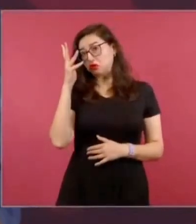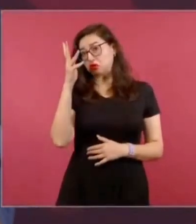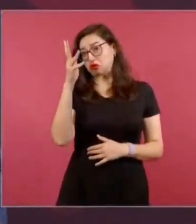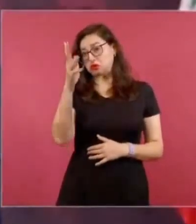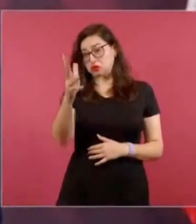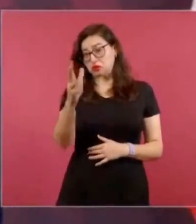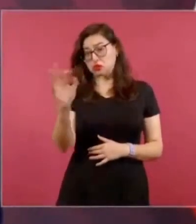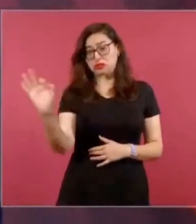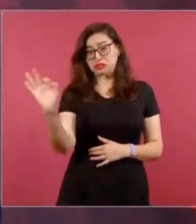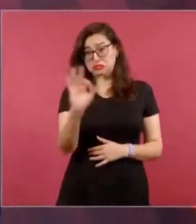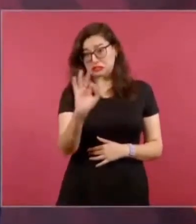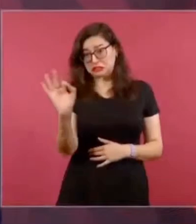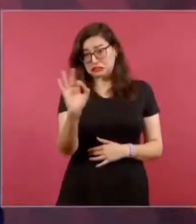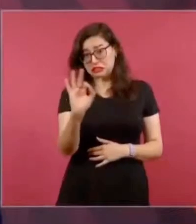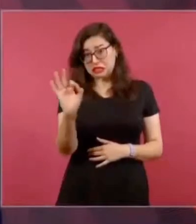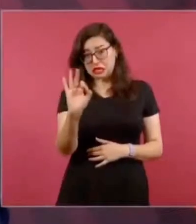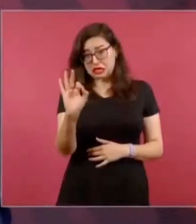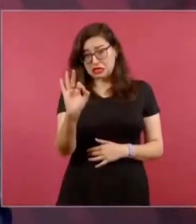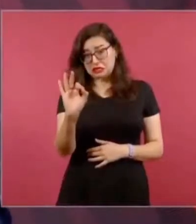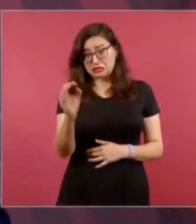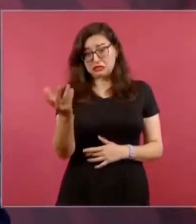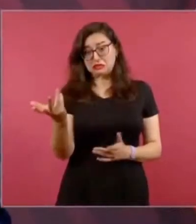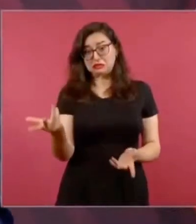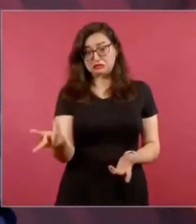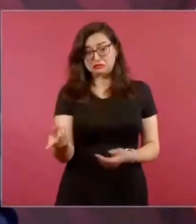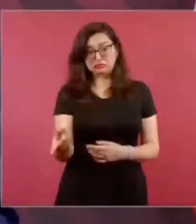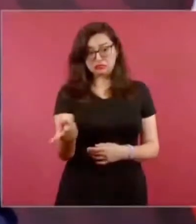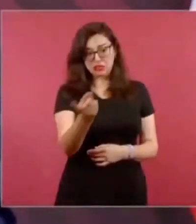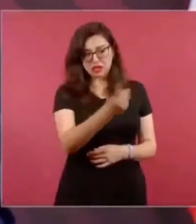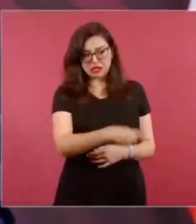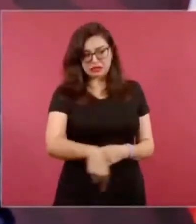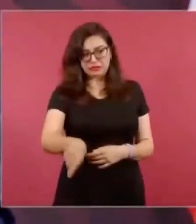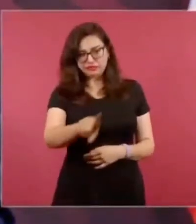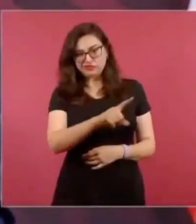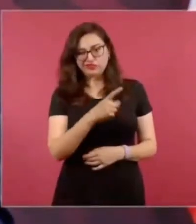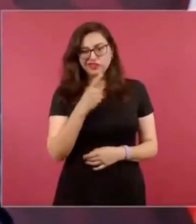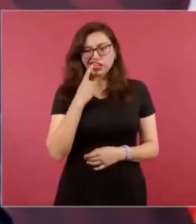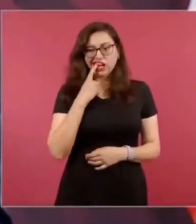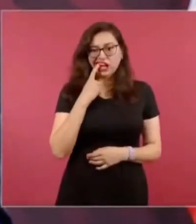lo logran con la manipulación y